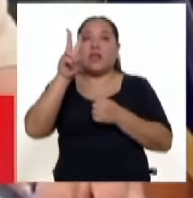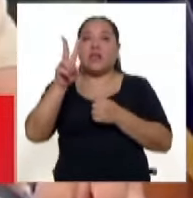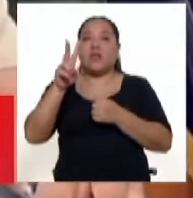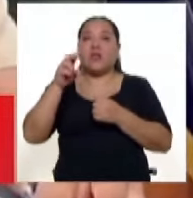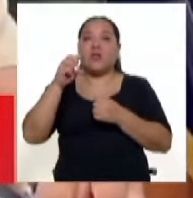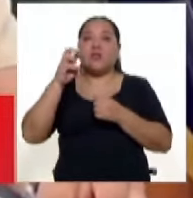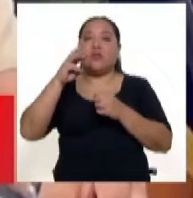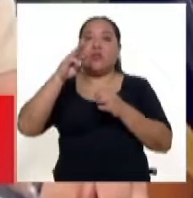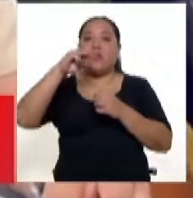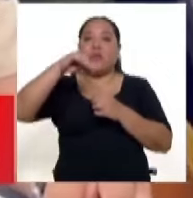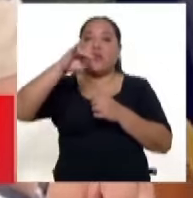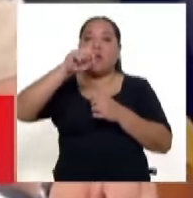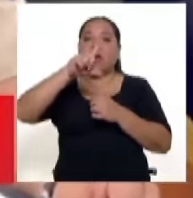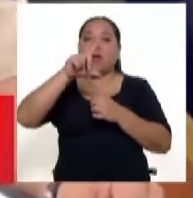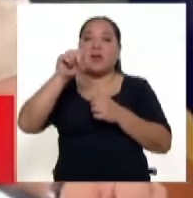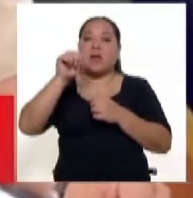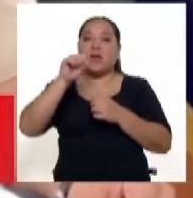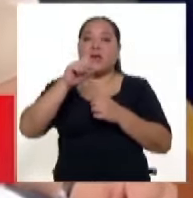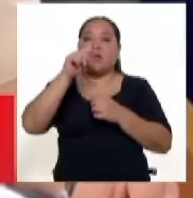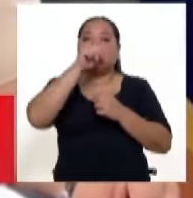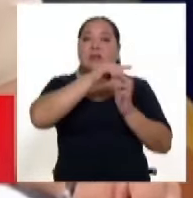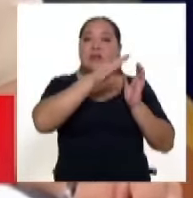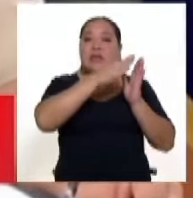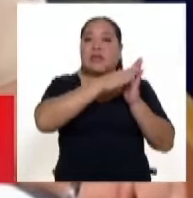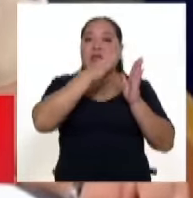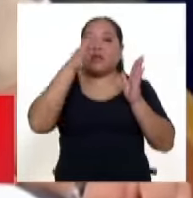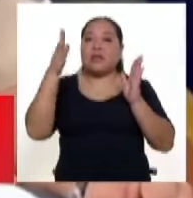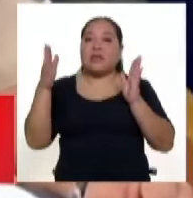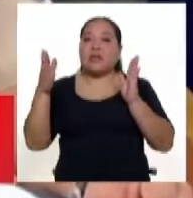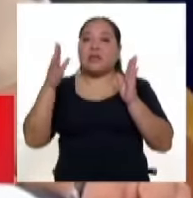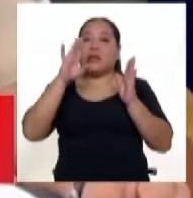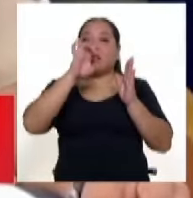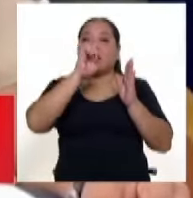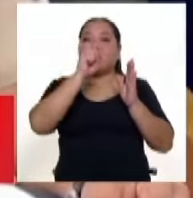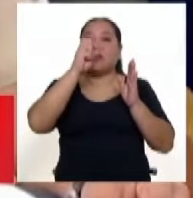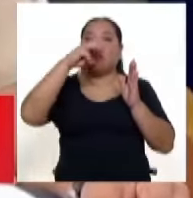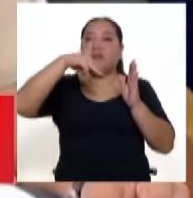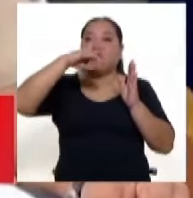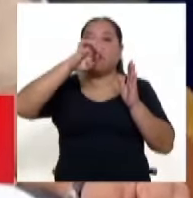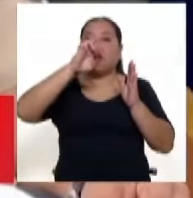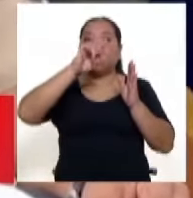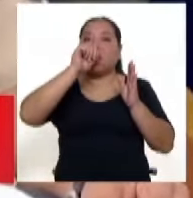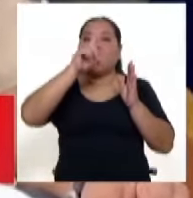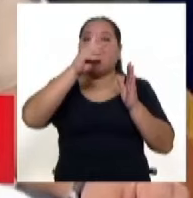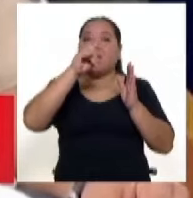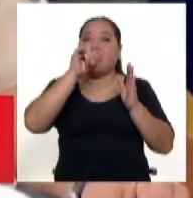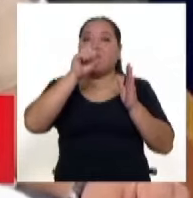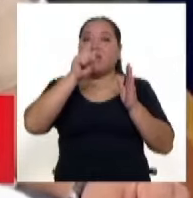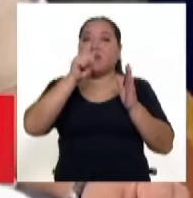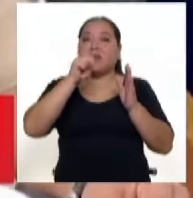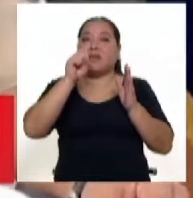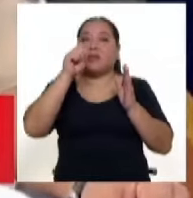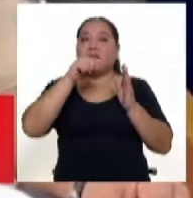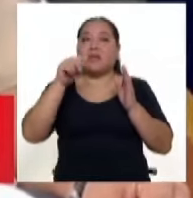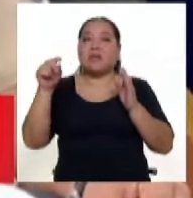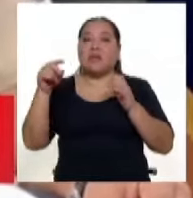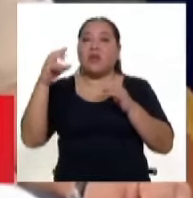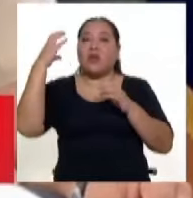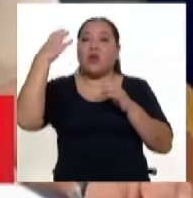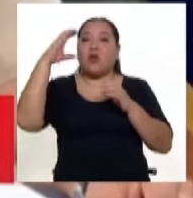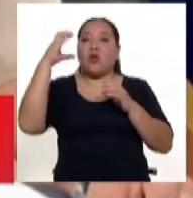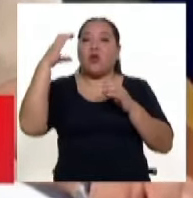millas náuticas desde Esmeraldas y a 4 millas náuticas desde la frontera marítima con la República de